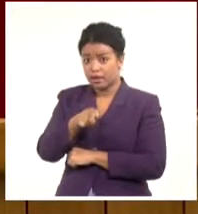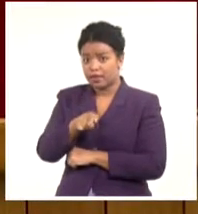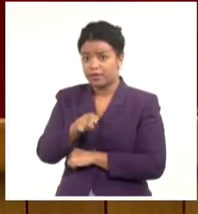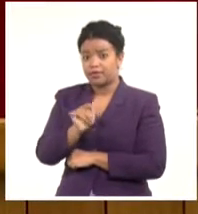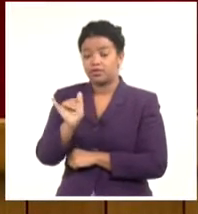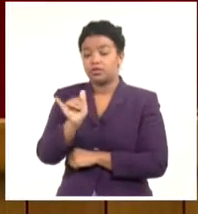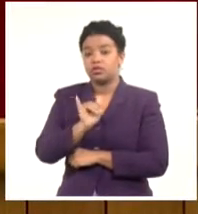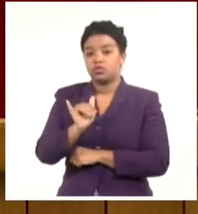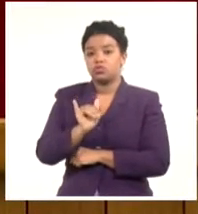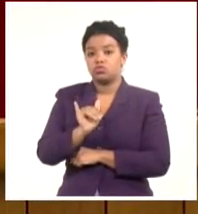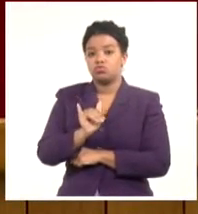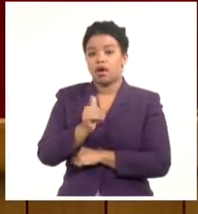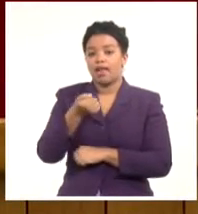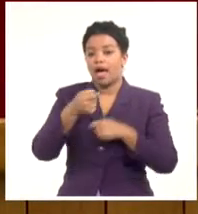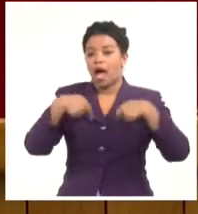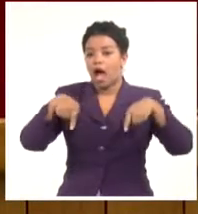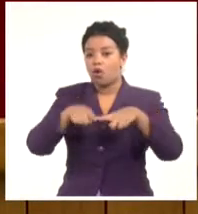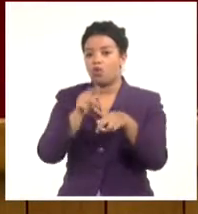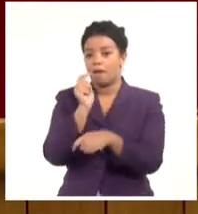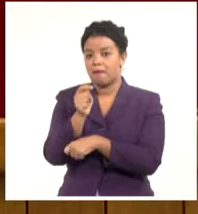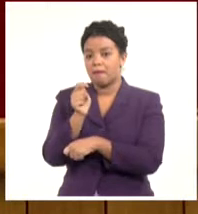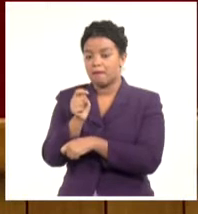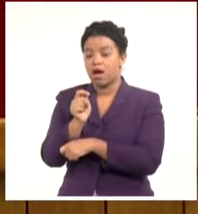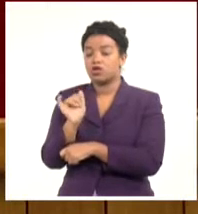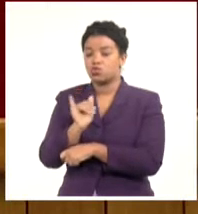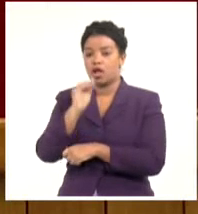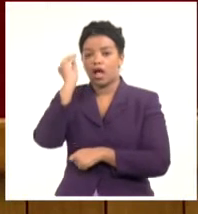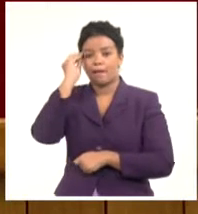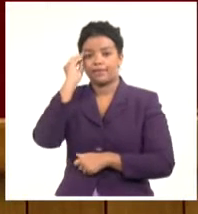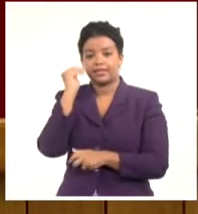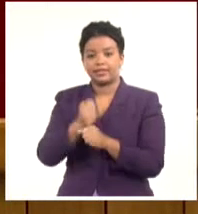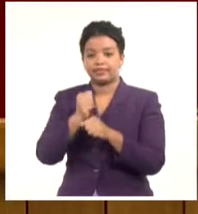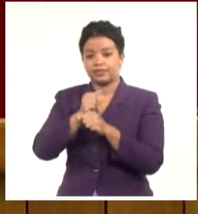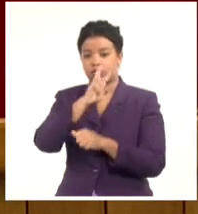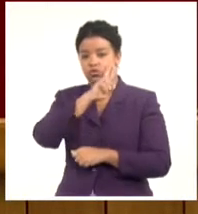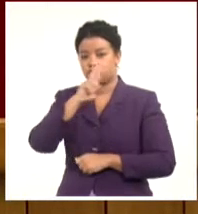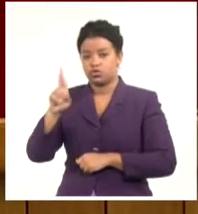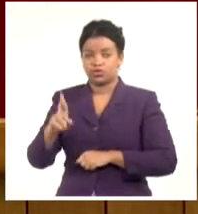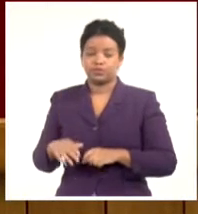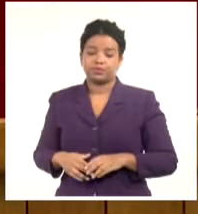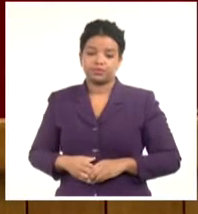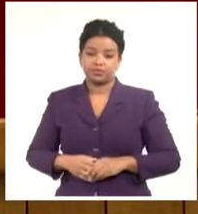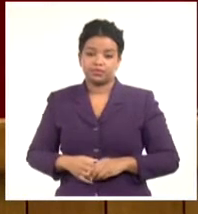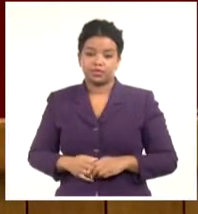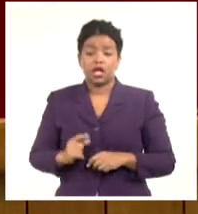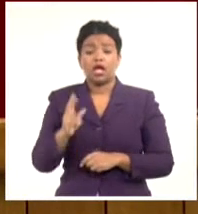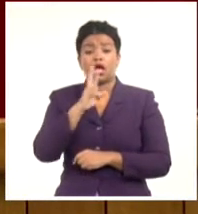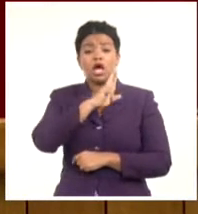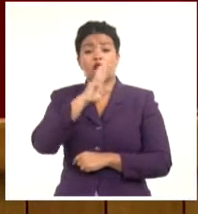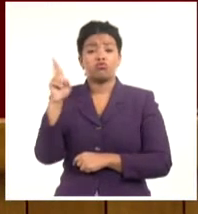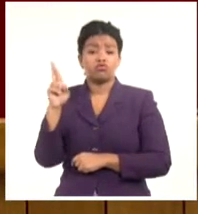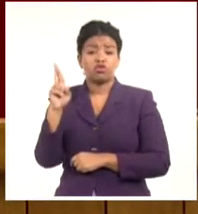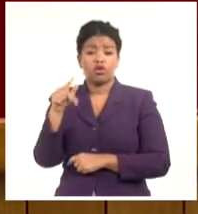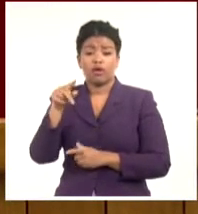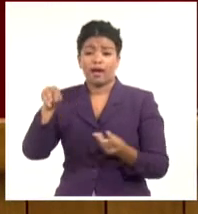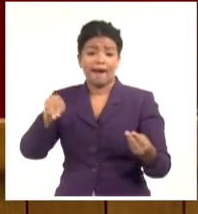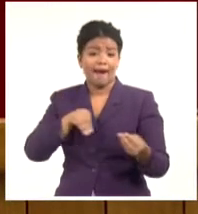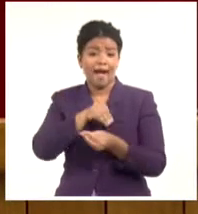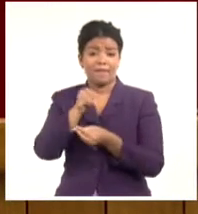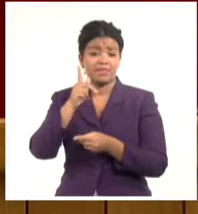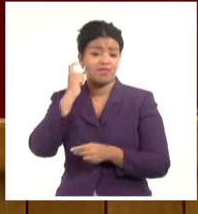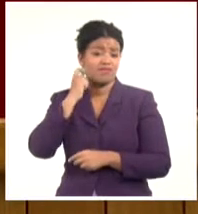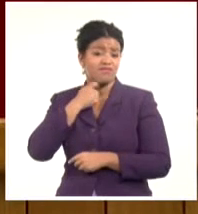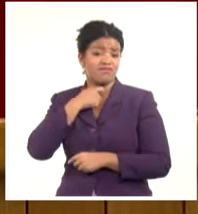se convirtió en estímulo para la acción revolucionaria. La esencia revolucionaria y revolucionadora de la